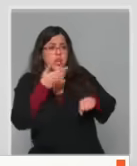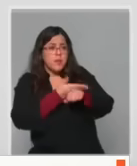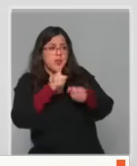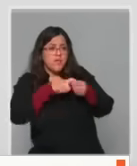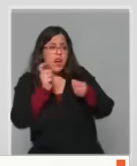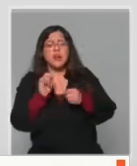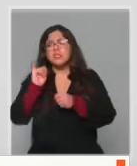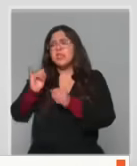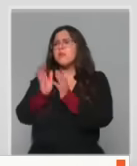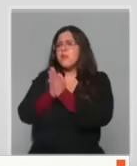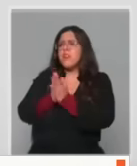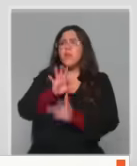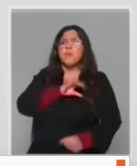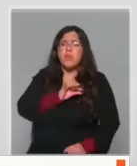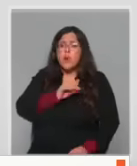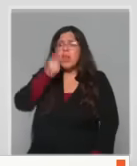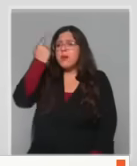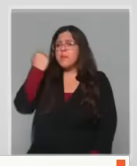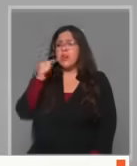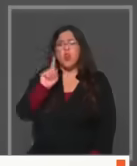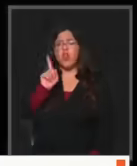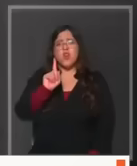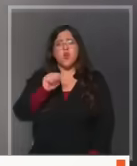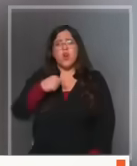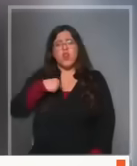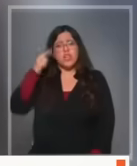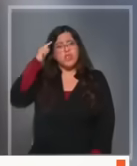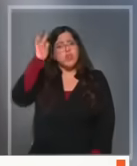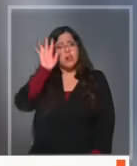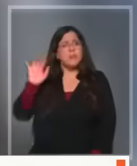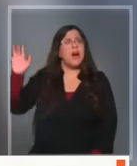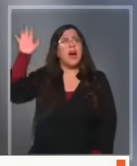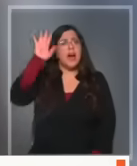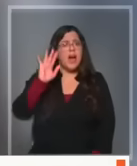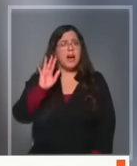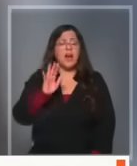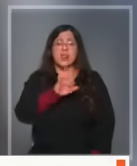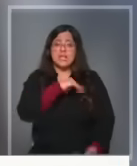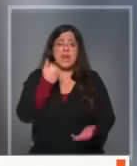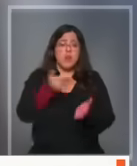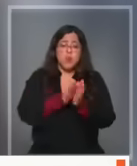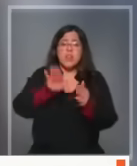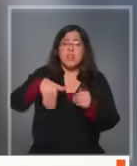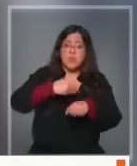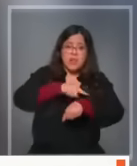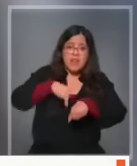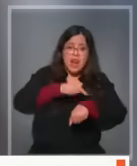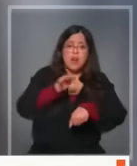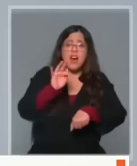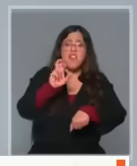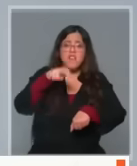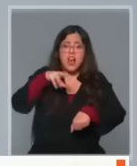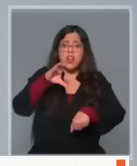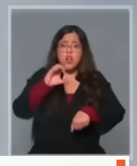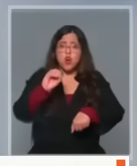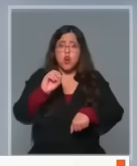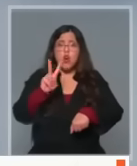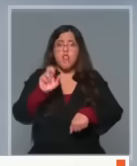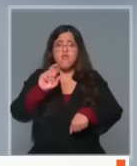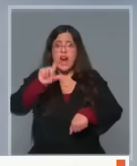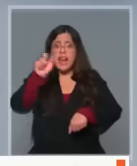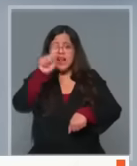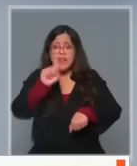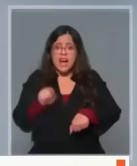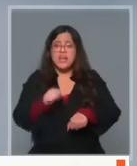yo creo que sí me duele pero no es como yo esperaba han pasado solo horas de la muerte de Franco Vargas todos sus compañeros además de los enfermos por un